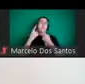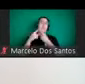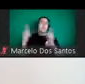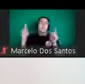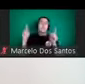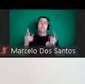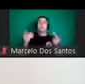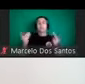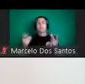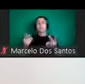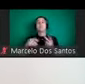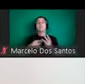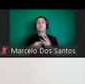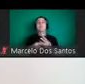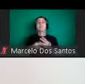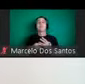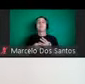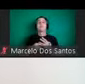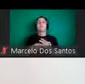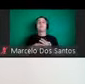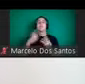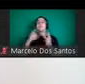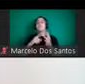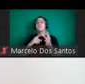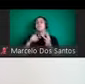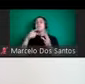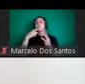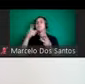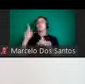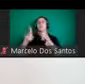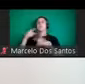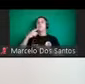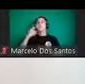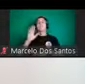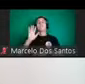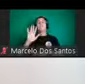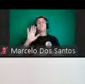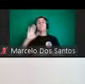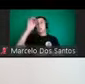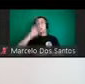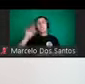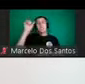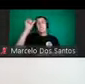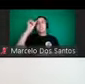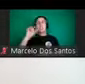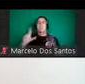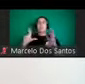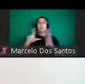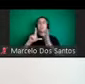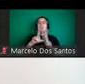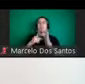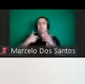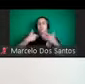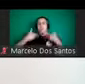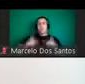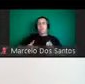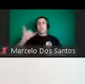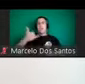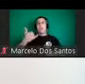Perfecto. Bueno, esas son algunas ideas. Hablan de limitación. Ahora agregaron la palabra